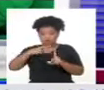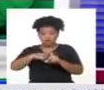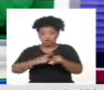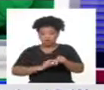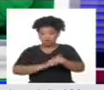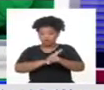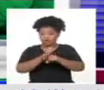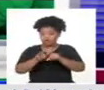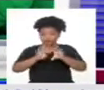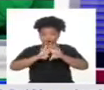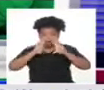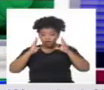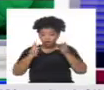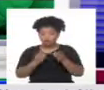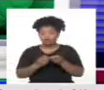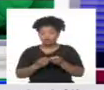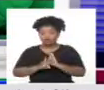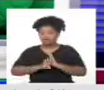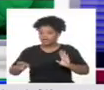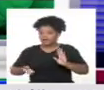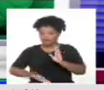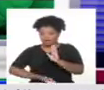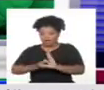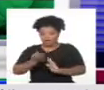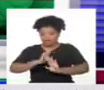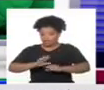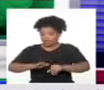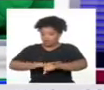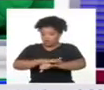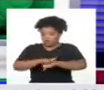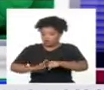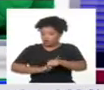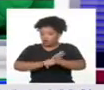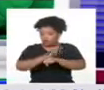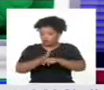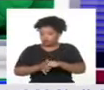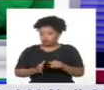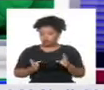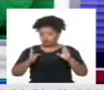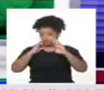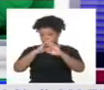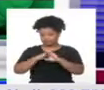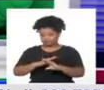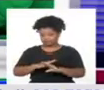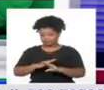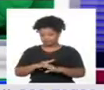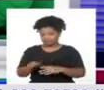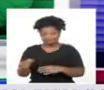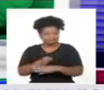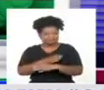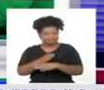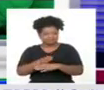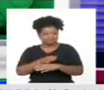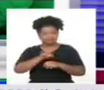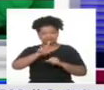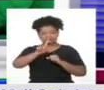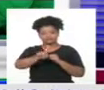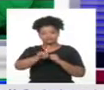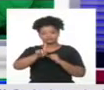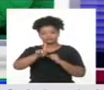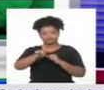Cuba se han recuperado de la enfermedad. Estamos hablando de